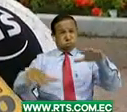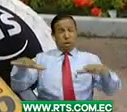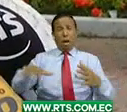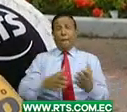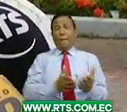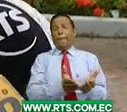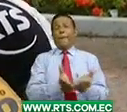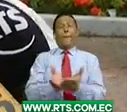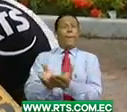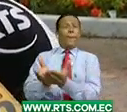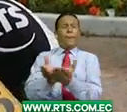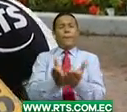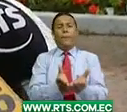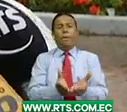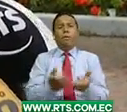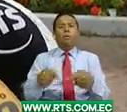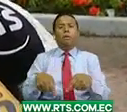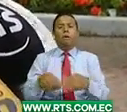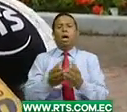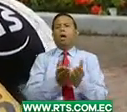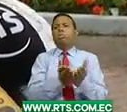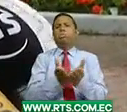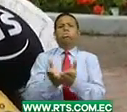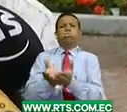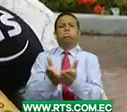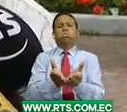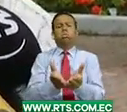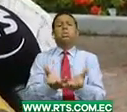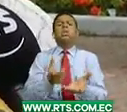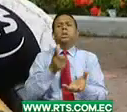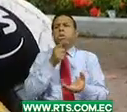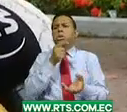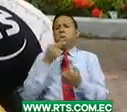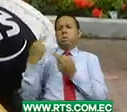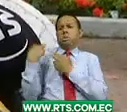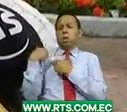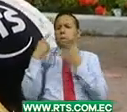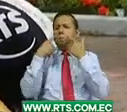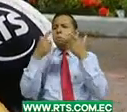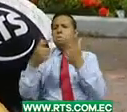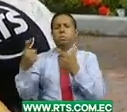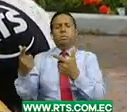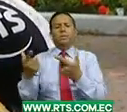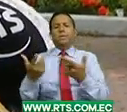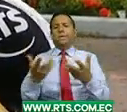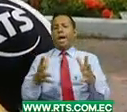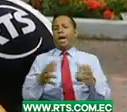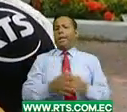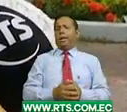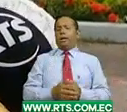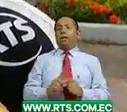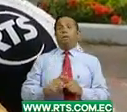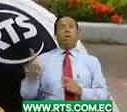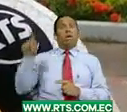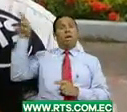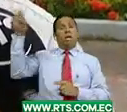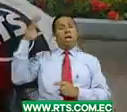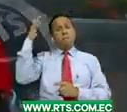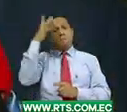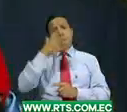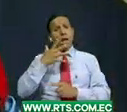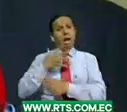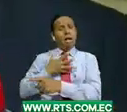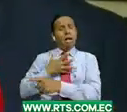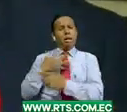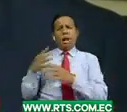Sabemos que son pocas las embarcaciones que están llevando ese control. Imagínense nosotros en la zona norte de Esmeraldas, pues casi nulo.